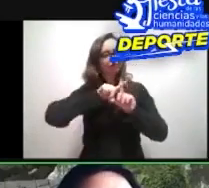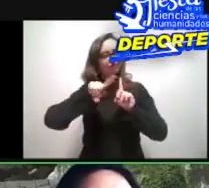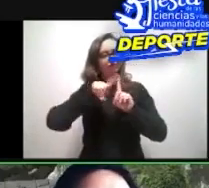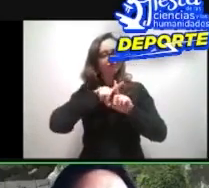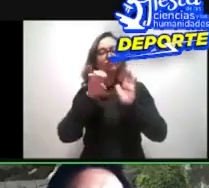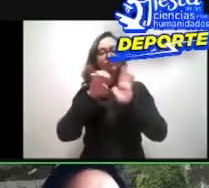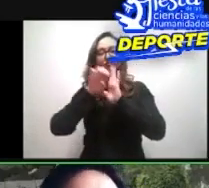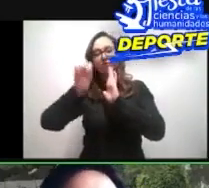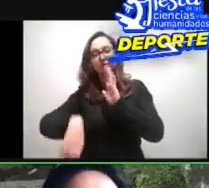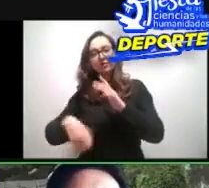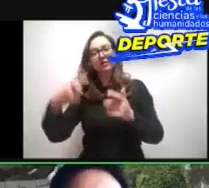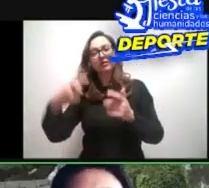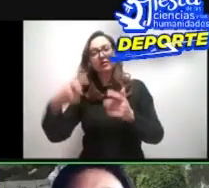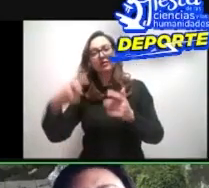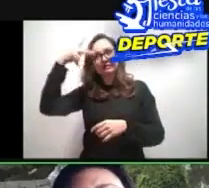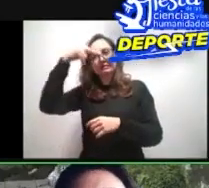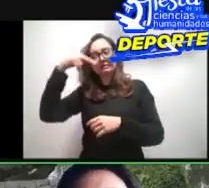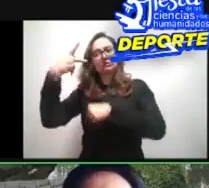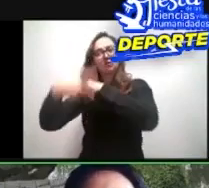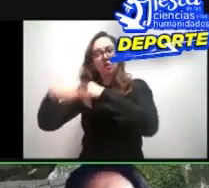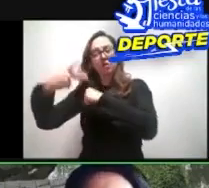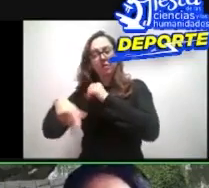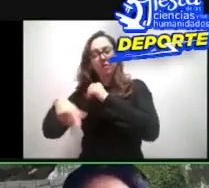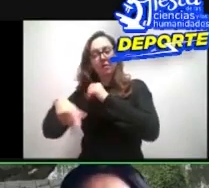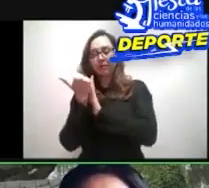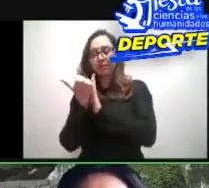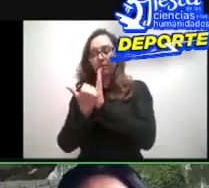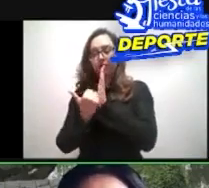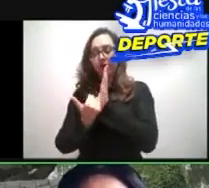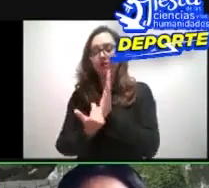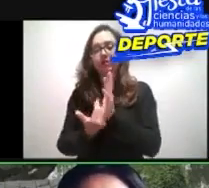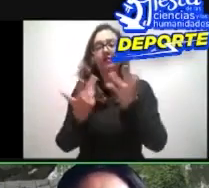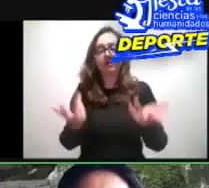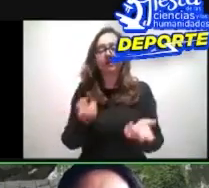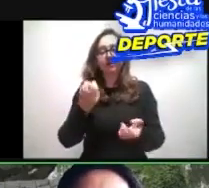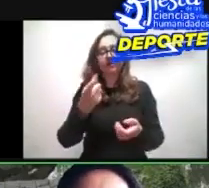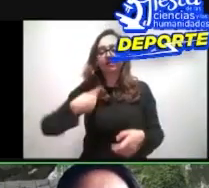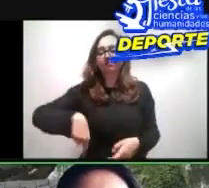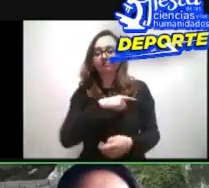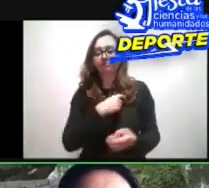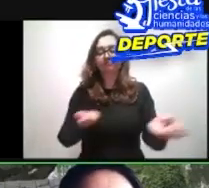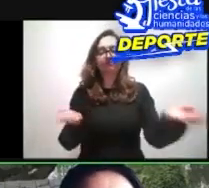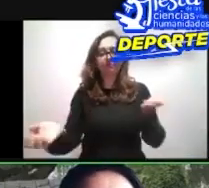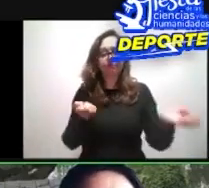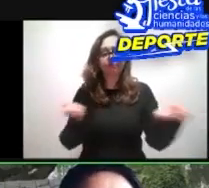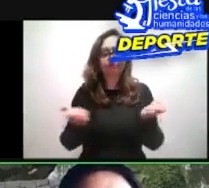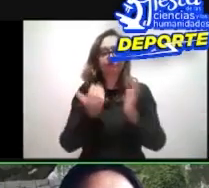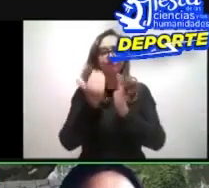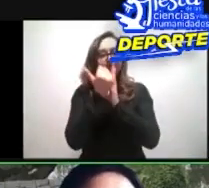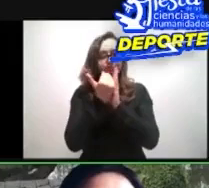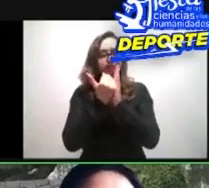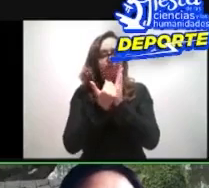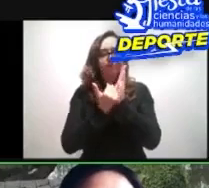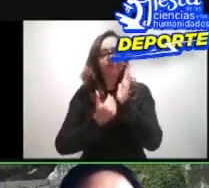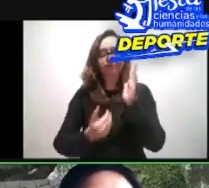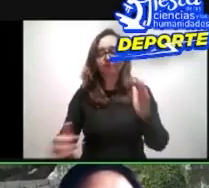de malestares psiquiátricos puedan disminuir conforme nosotros vamos haciendo ejercicio. En este respecto, entonces